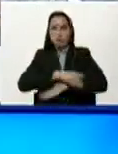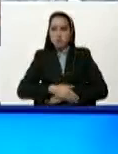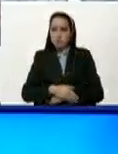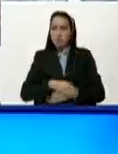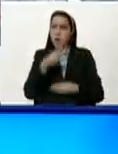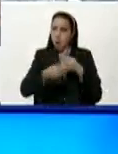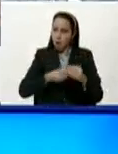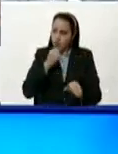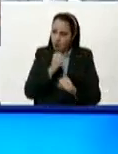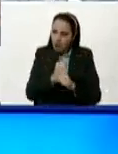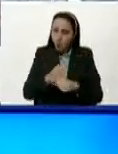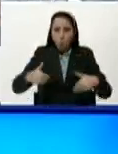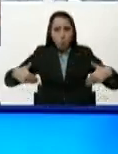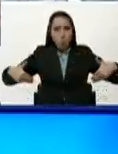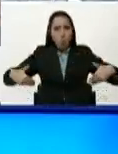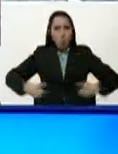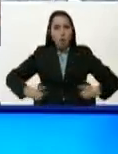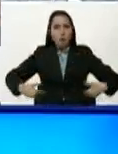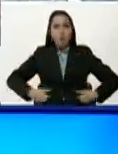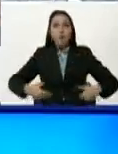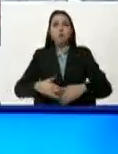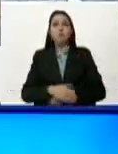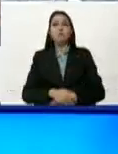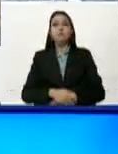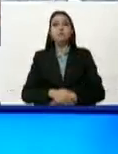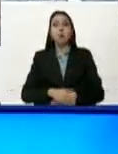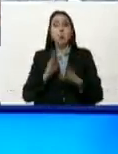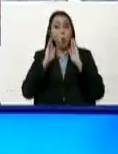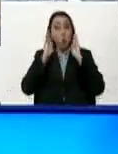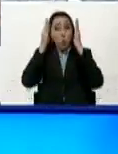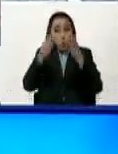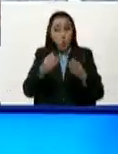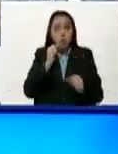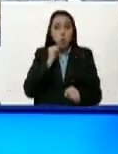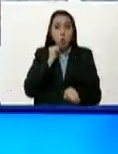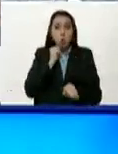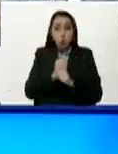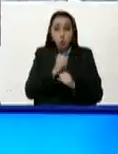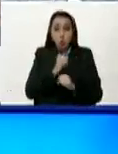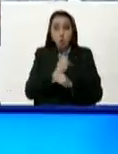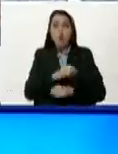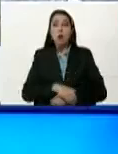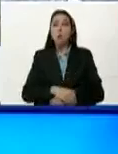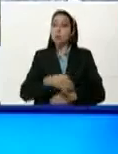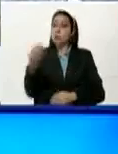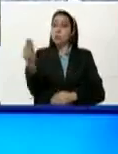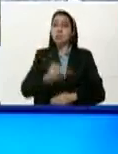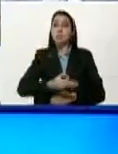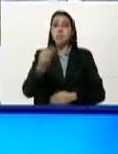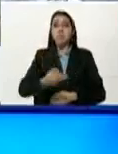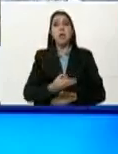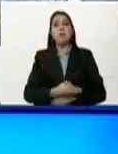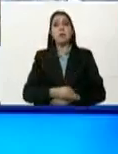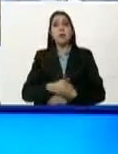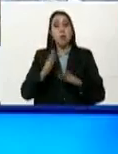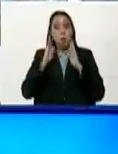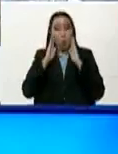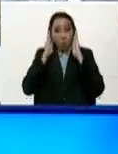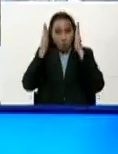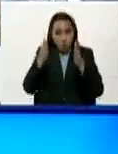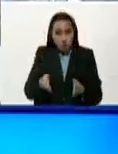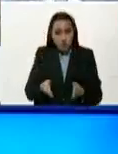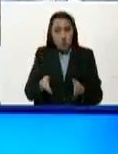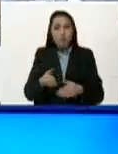con su esfuerzo concentrados en su trabajo como siempre concentrados en su